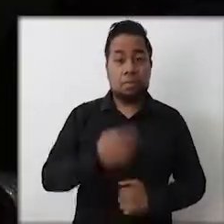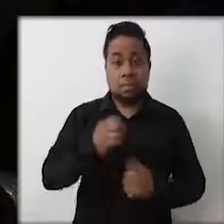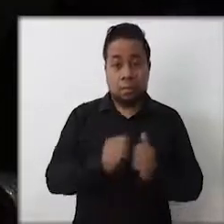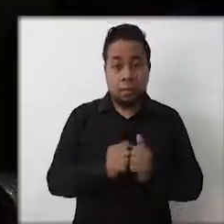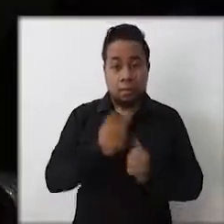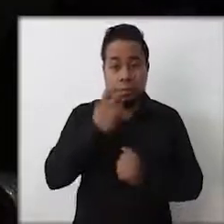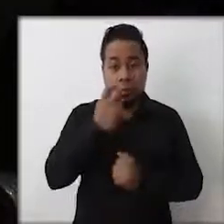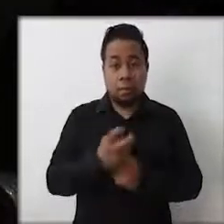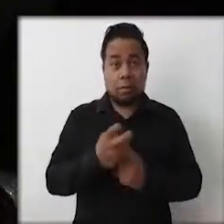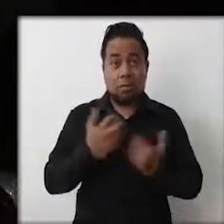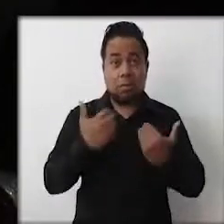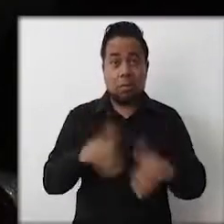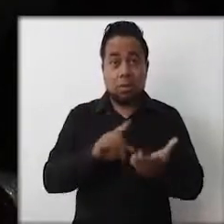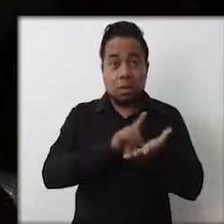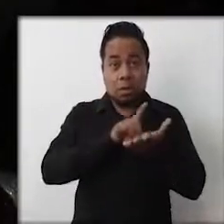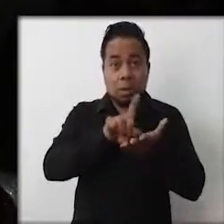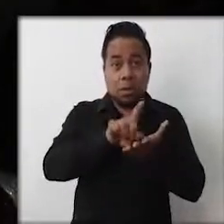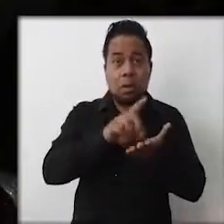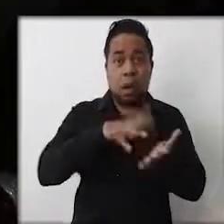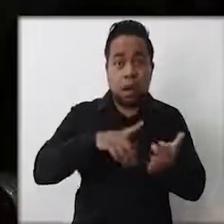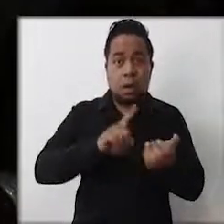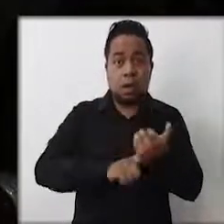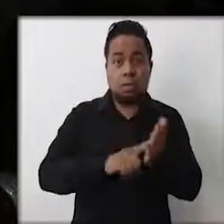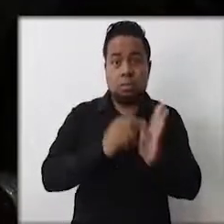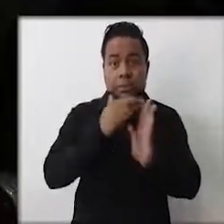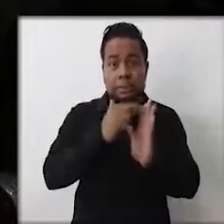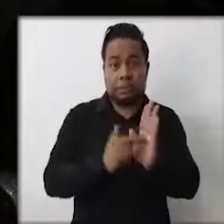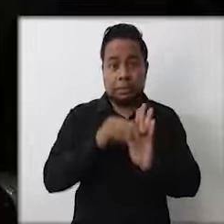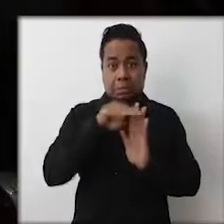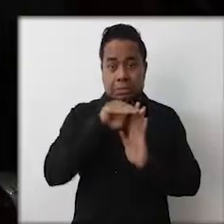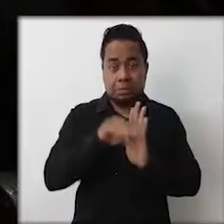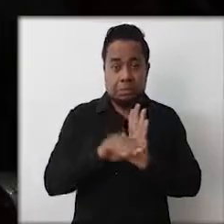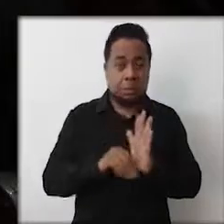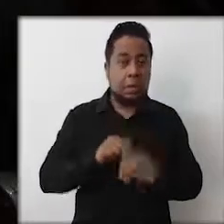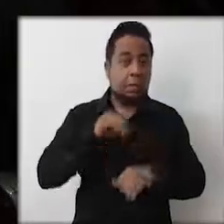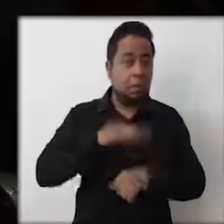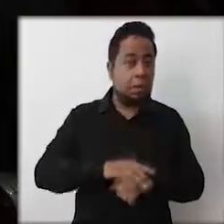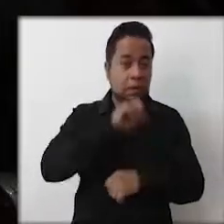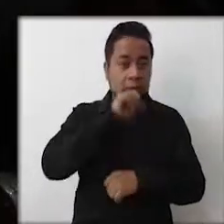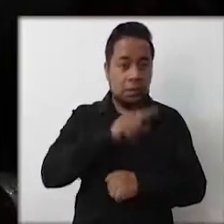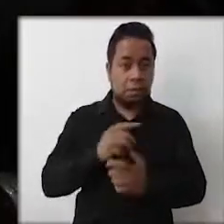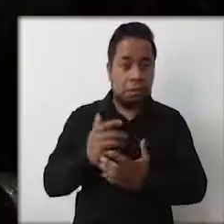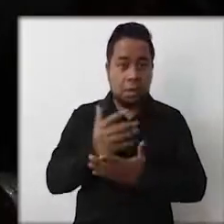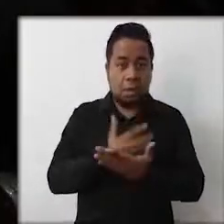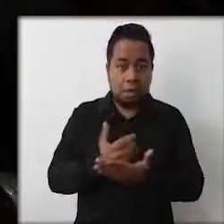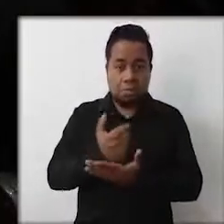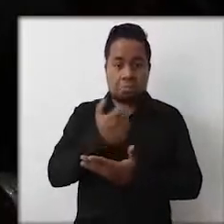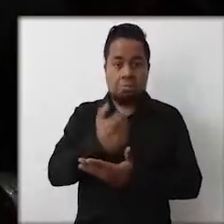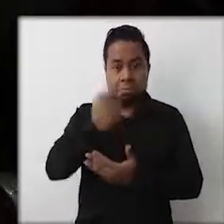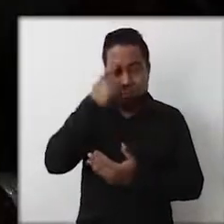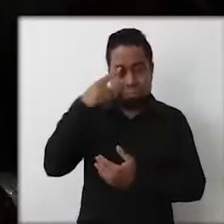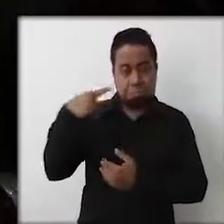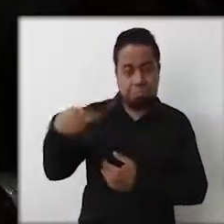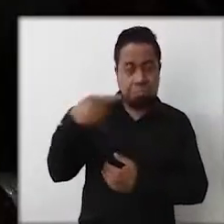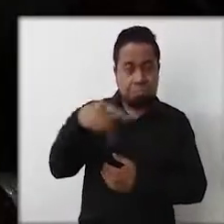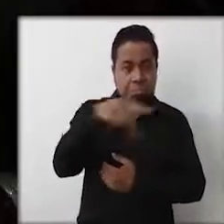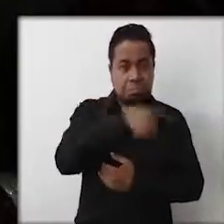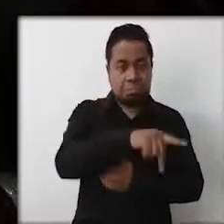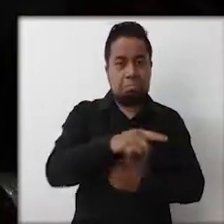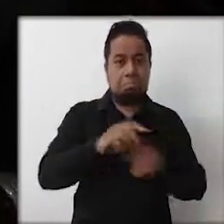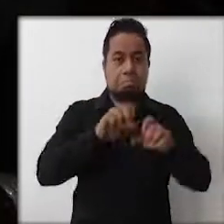está normado con el reglamento prevé, insisto, el otorgamiento de permisos eventuales